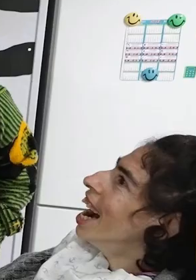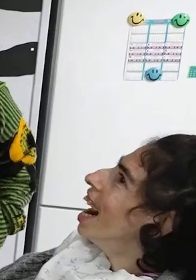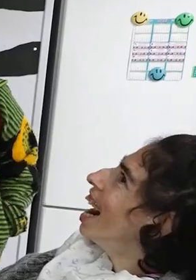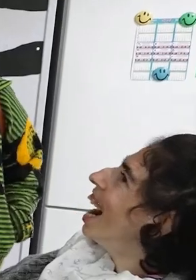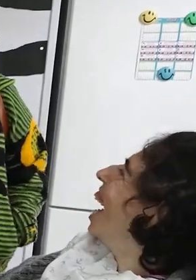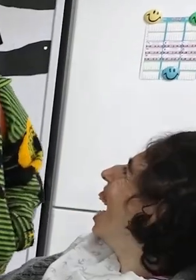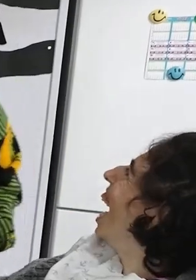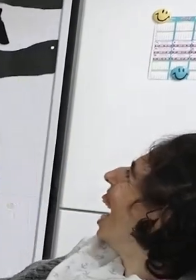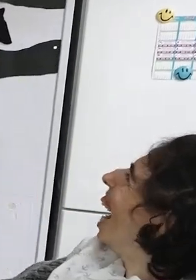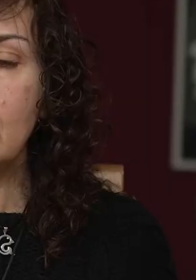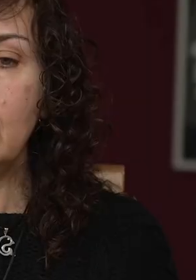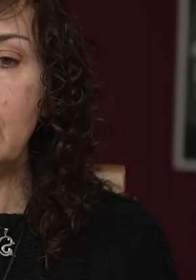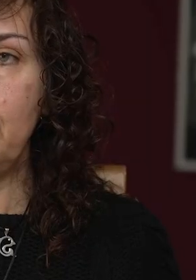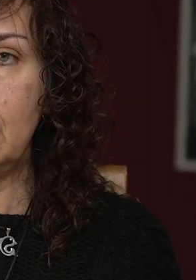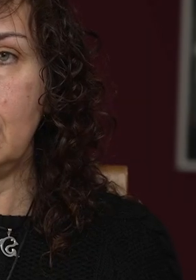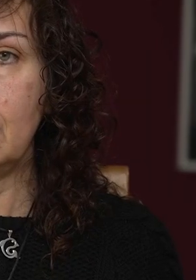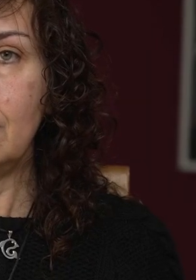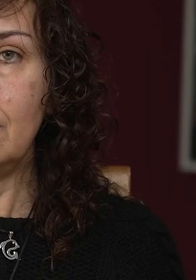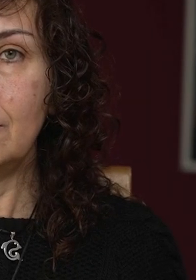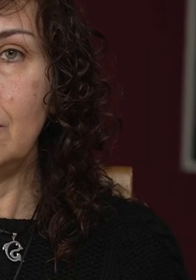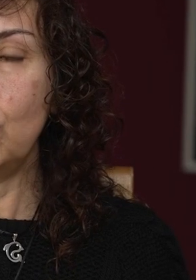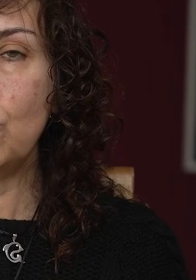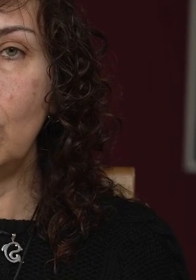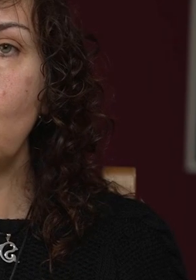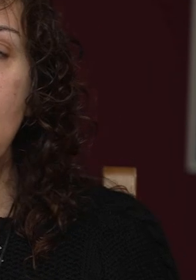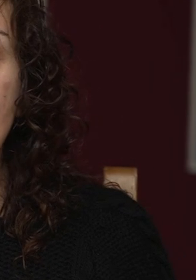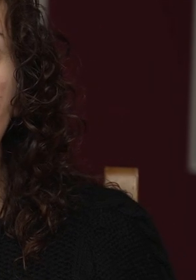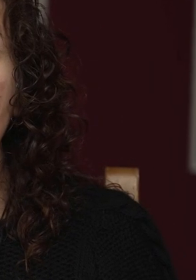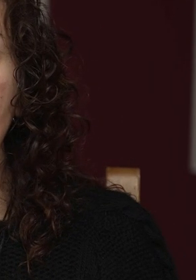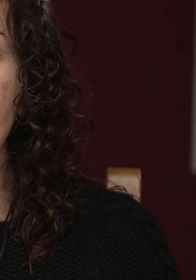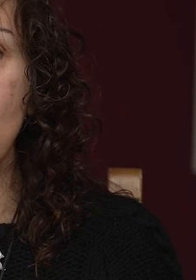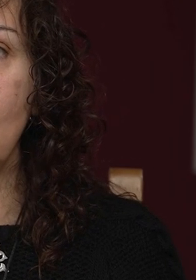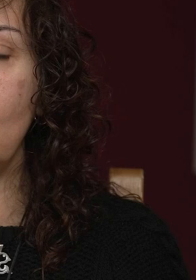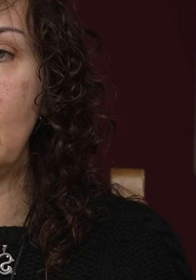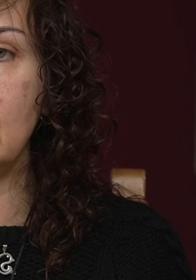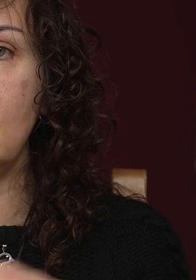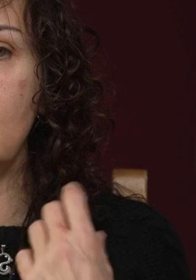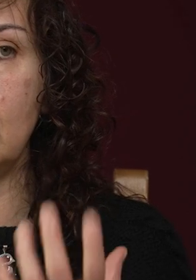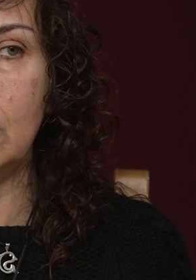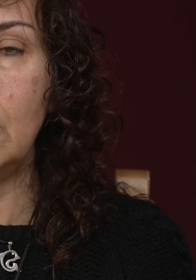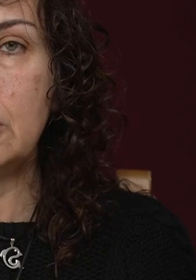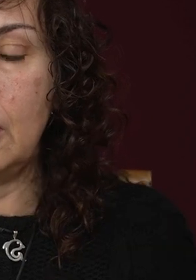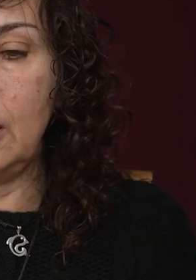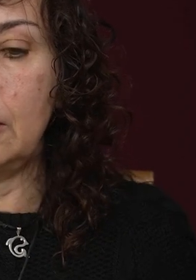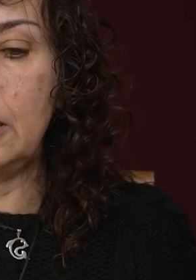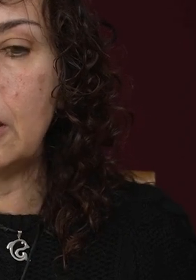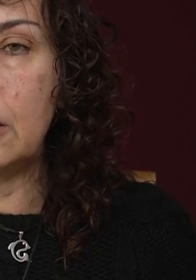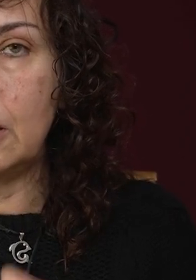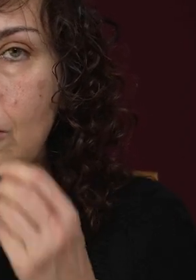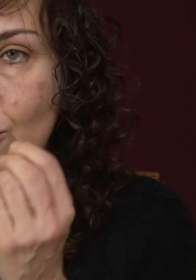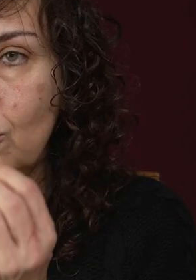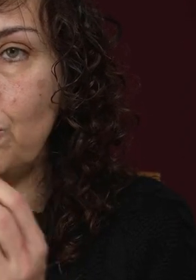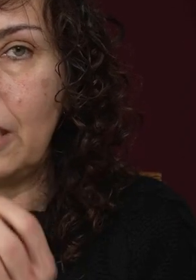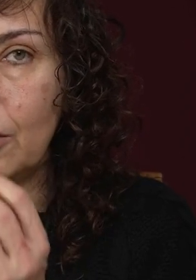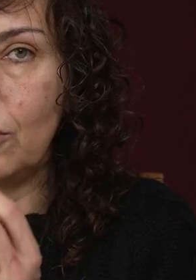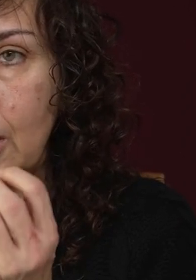lo que hacemos es interpretar, no solo cuando se ríe, no solo cuando se tensa,